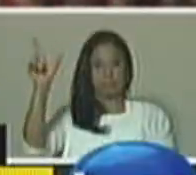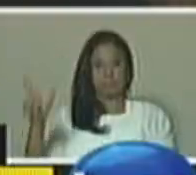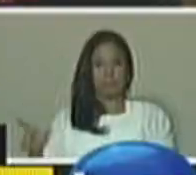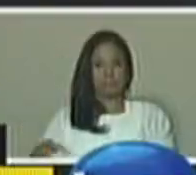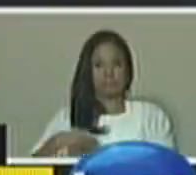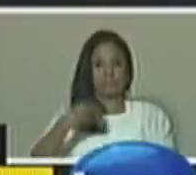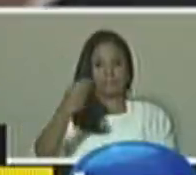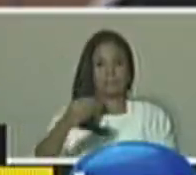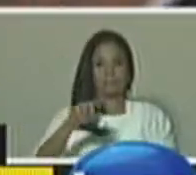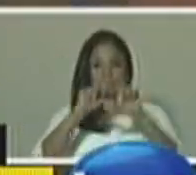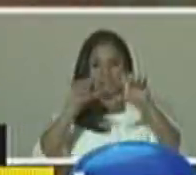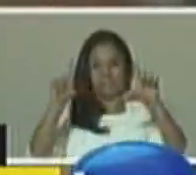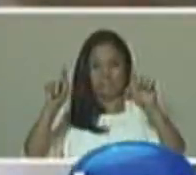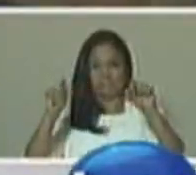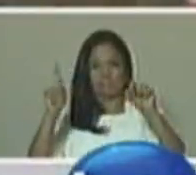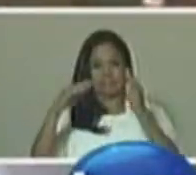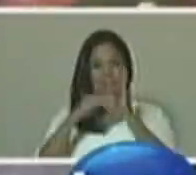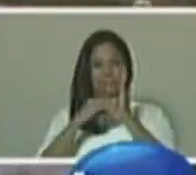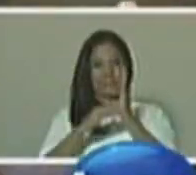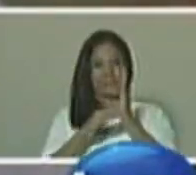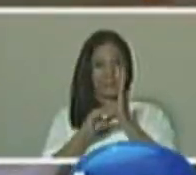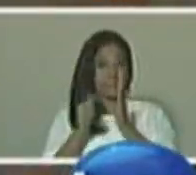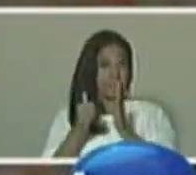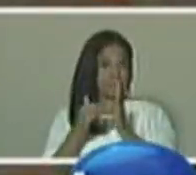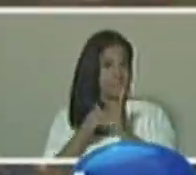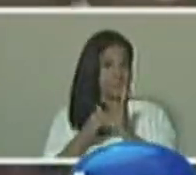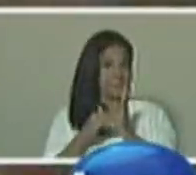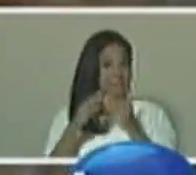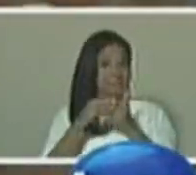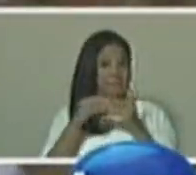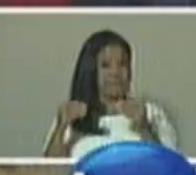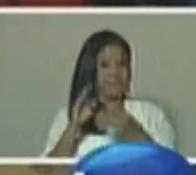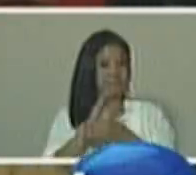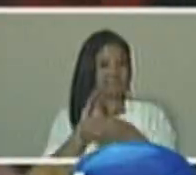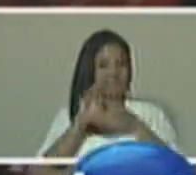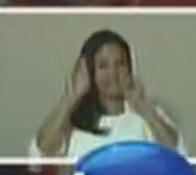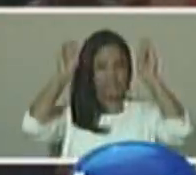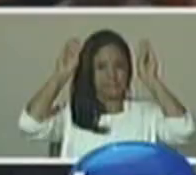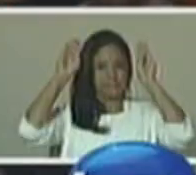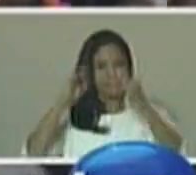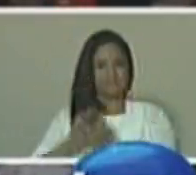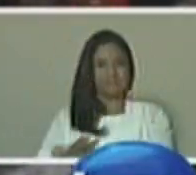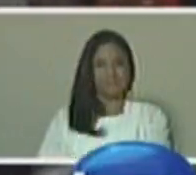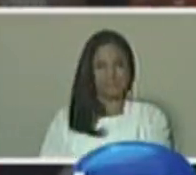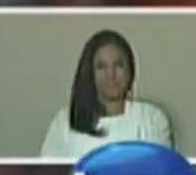los 10 mil balboas de Caja de Ahorros.